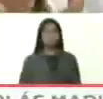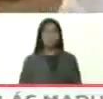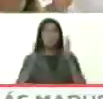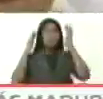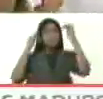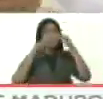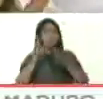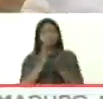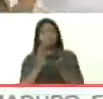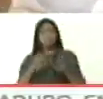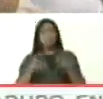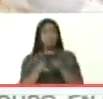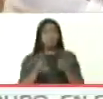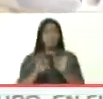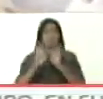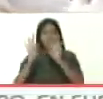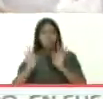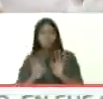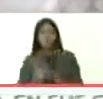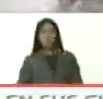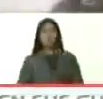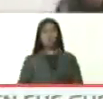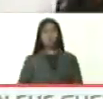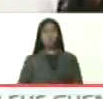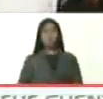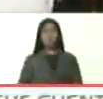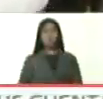atendiendo. Fíjense,